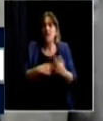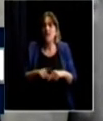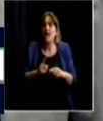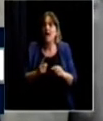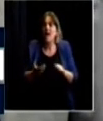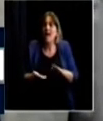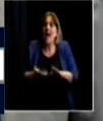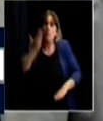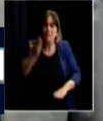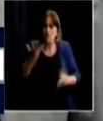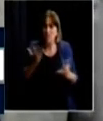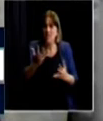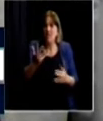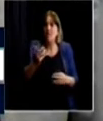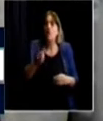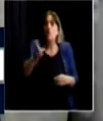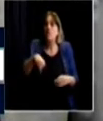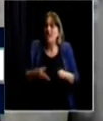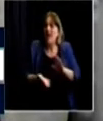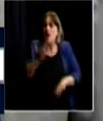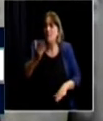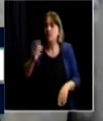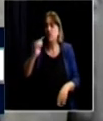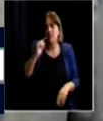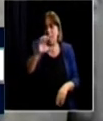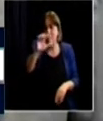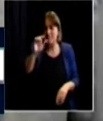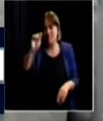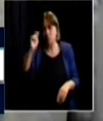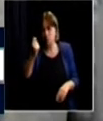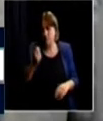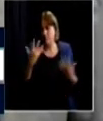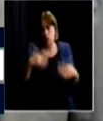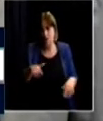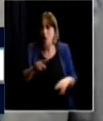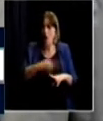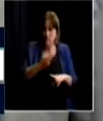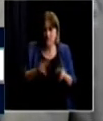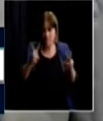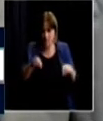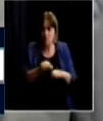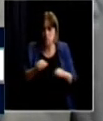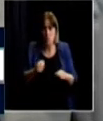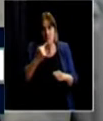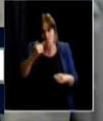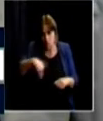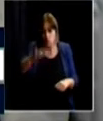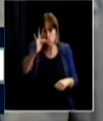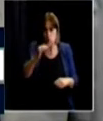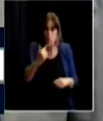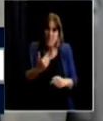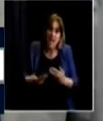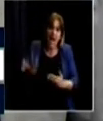no es momento de hacerlo y nos estamos mirando hoy y para adelante pero podríamos hablar de esa situación